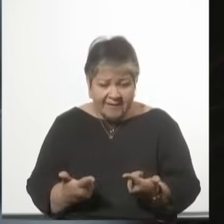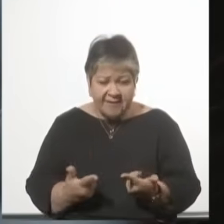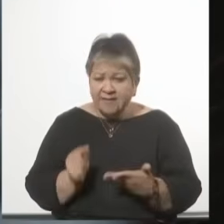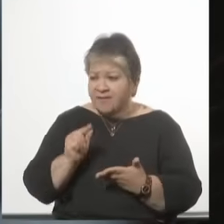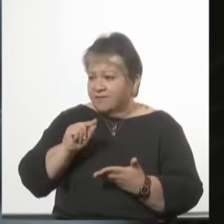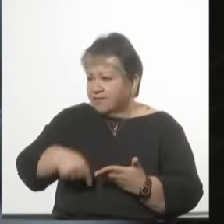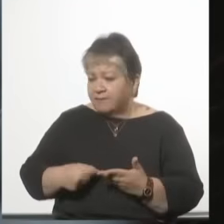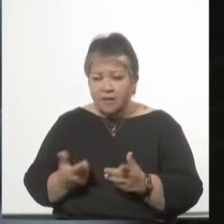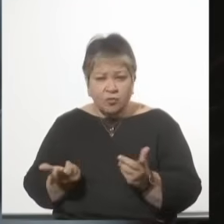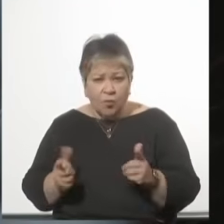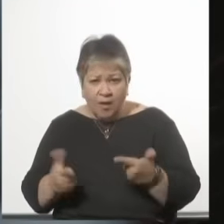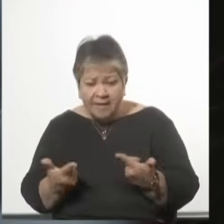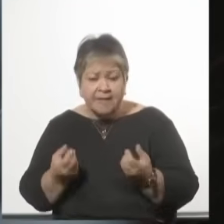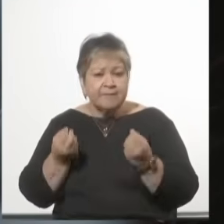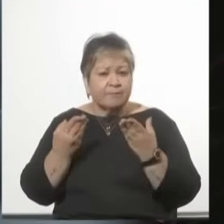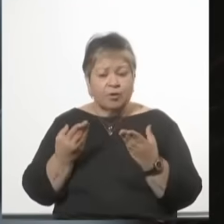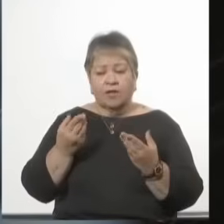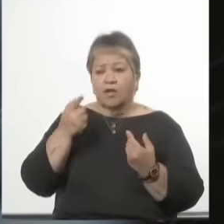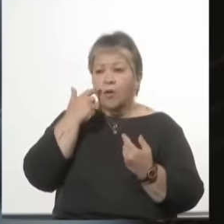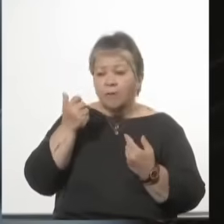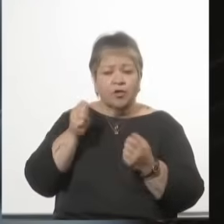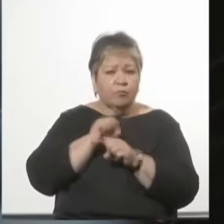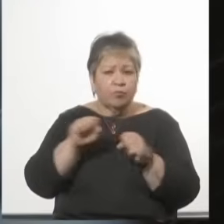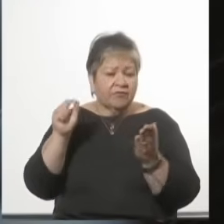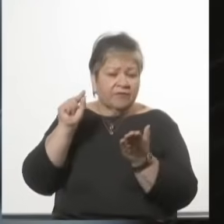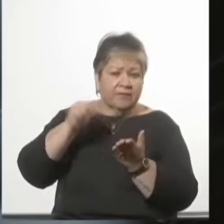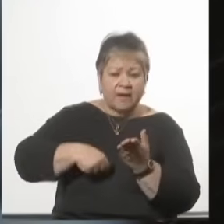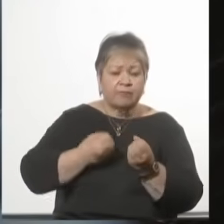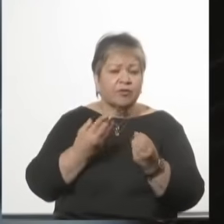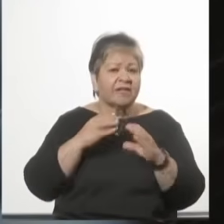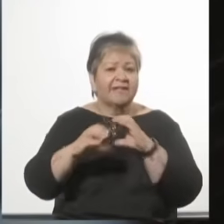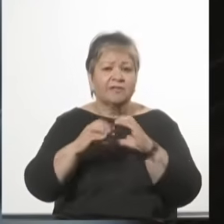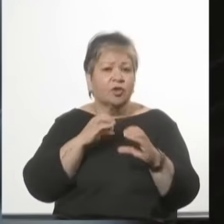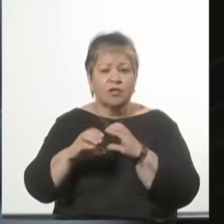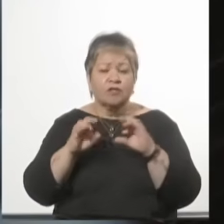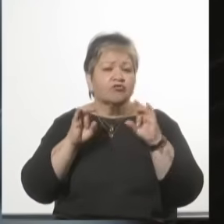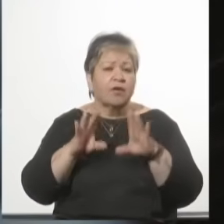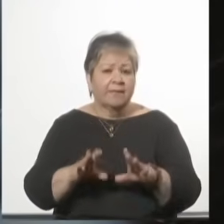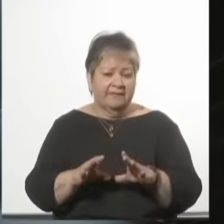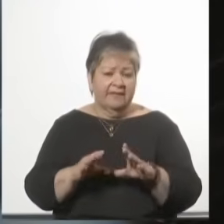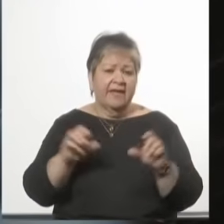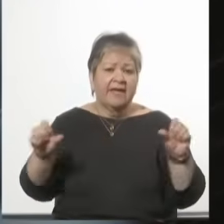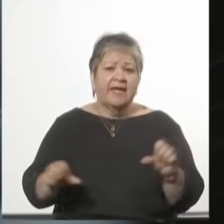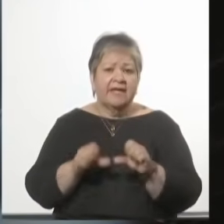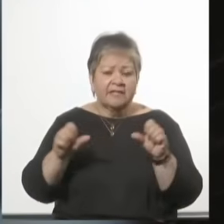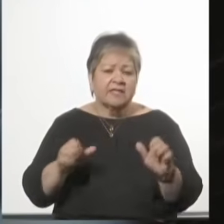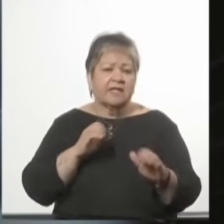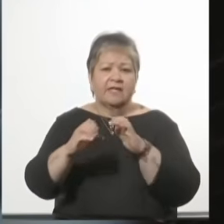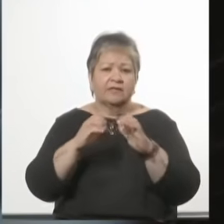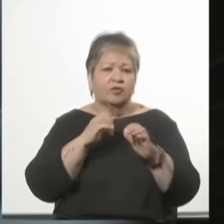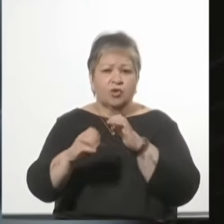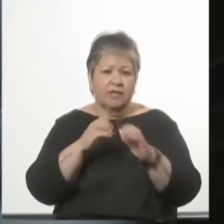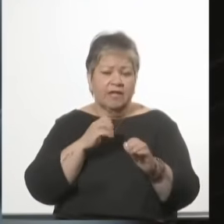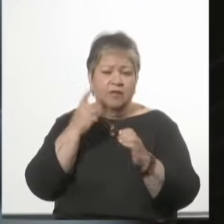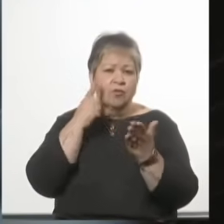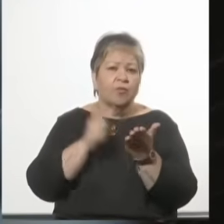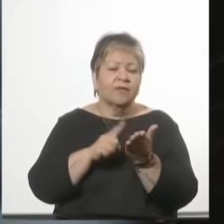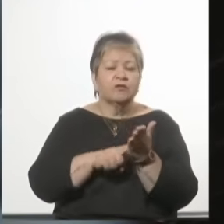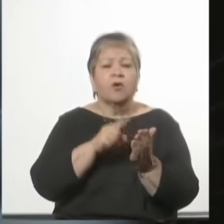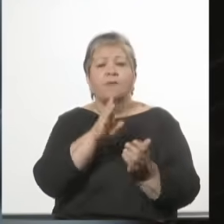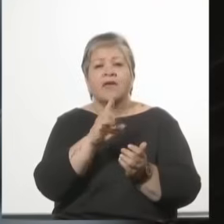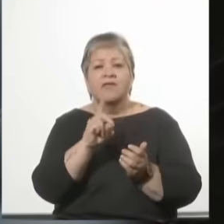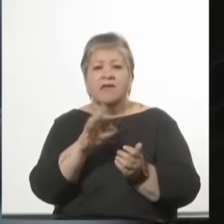físicamente el otorgante dicho documento, ya que su existencia es a partir de una elaboración electrónica de un documento